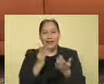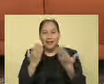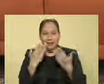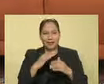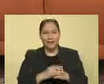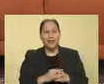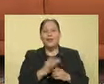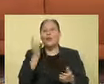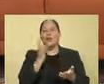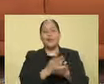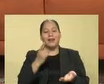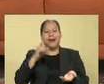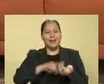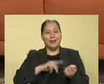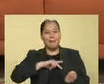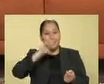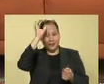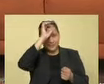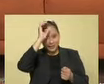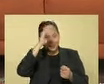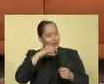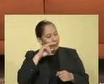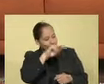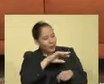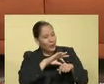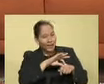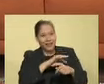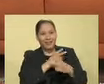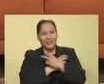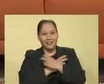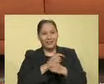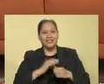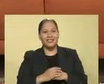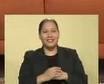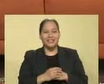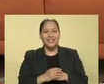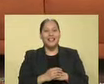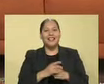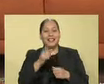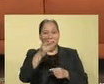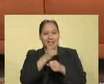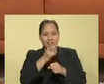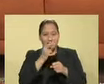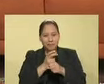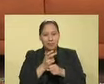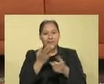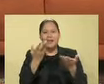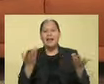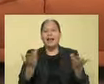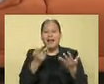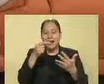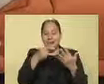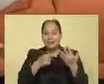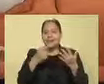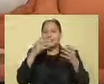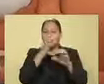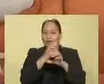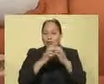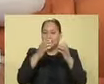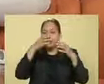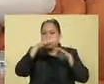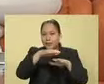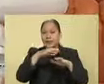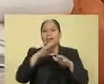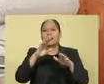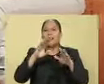Solo en mi conciencia. ¿Cómo es no? cierto. Yo la veo ahí de carne y hueso. Y bueno, pues los invito a que apliquemos acciones integrales, por